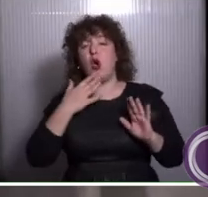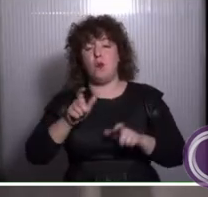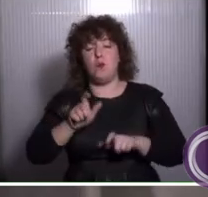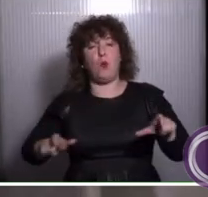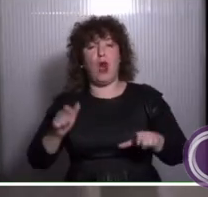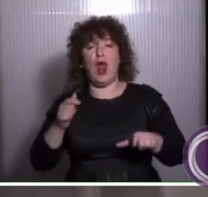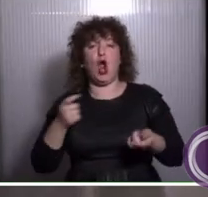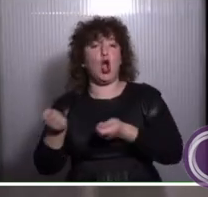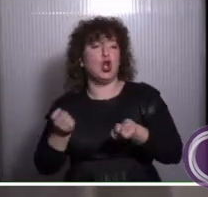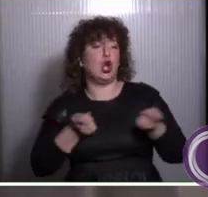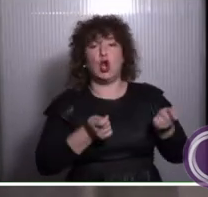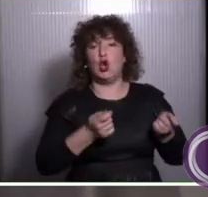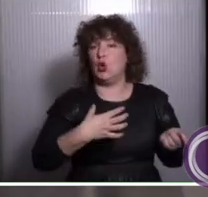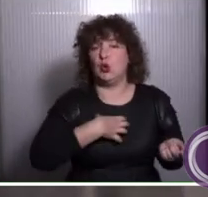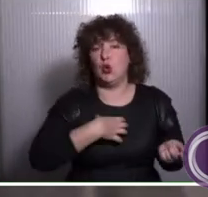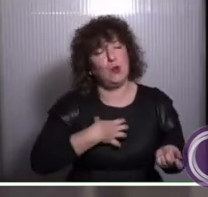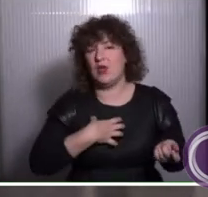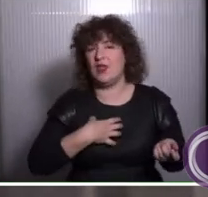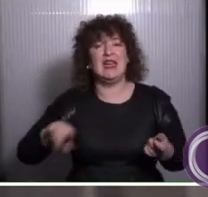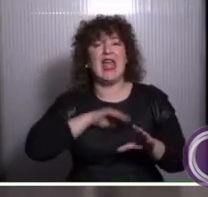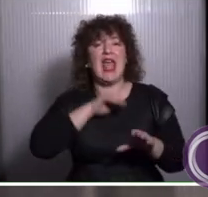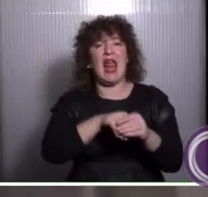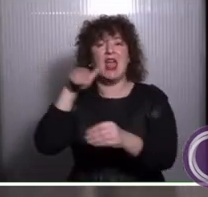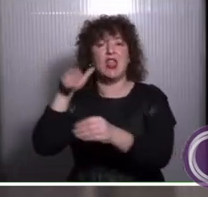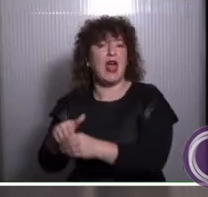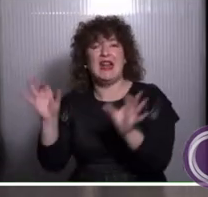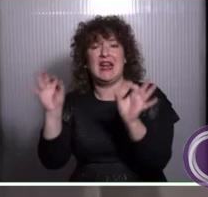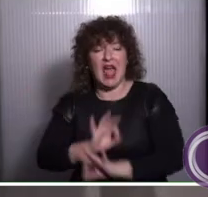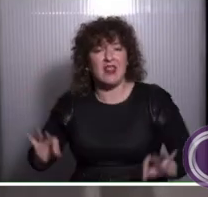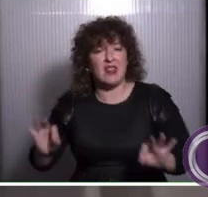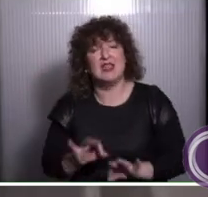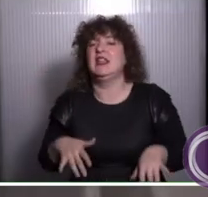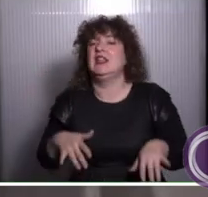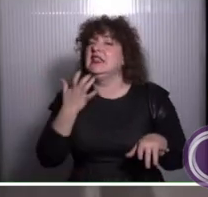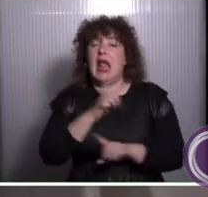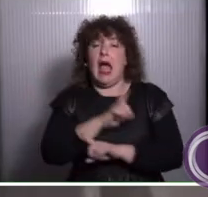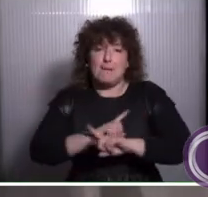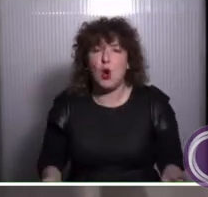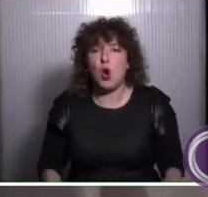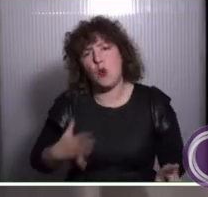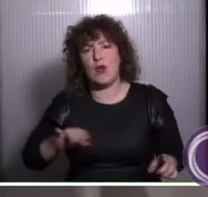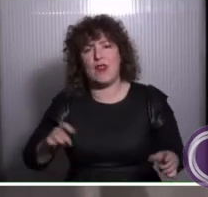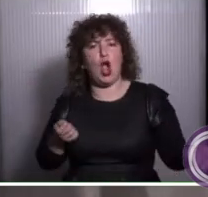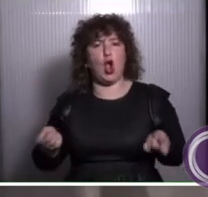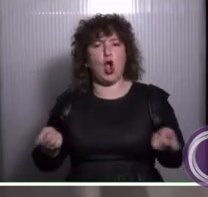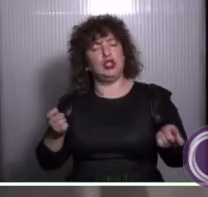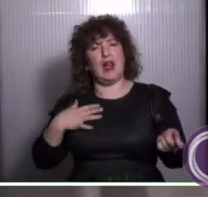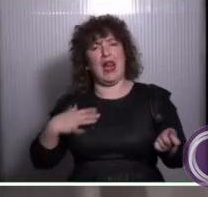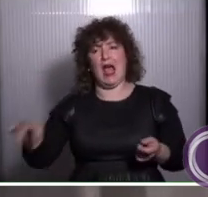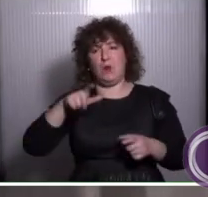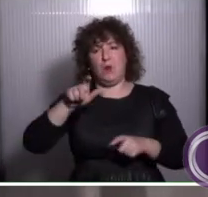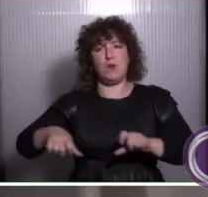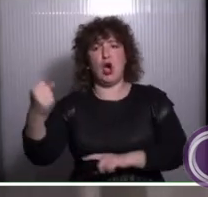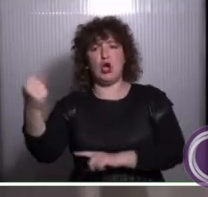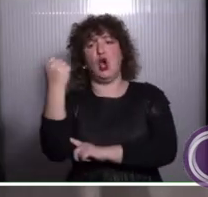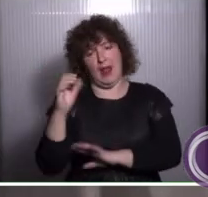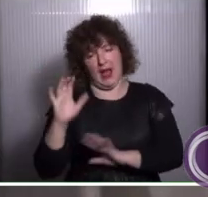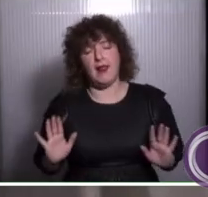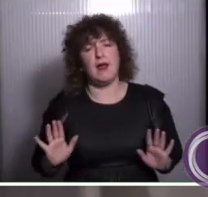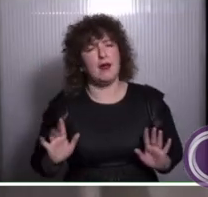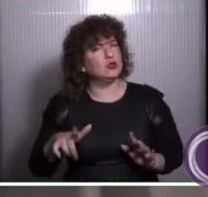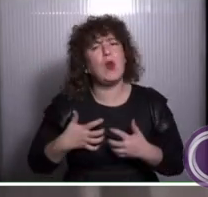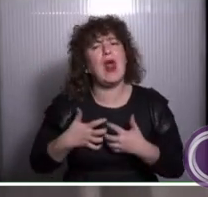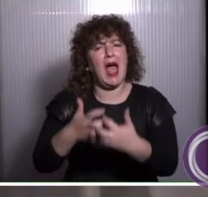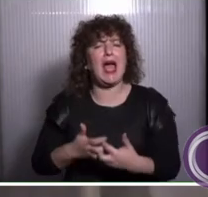popular, ni refrendadas en procesos electorales, ni que puedan ser controladas por la soberanía popular. Y esta guerra